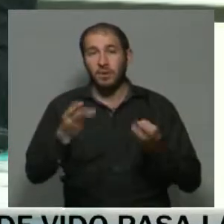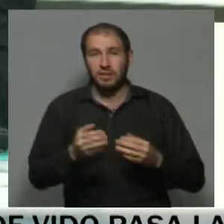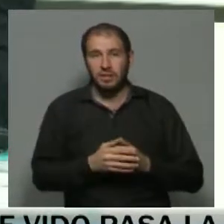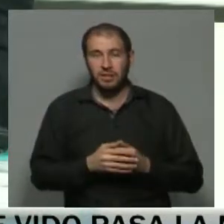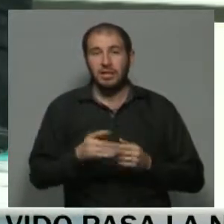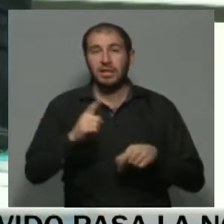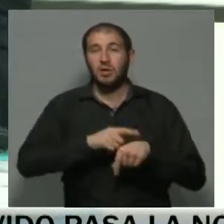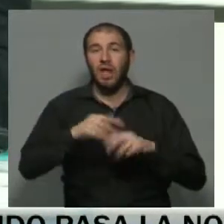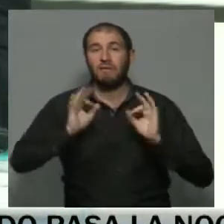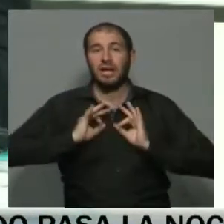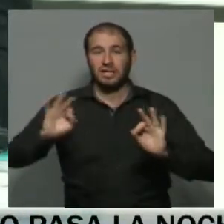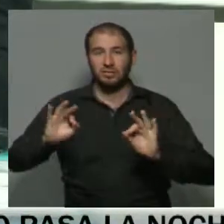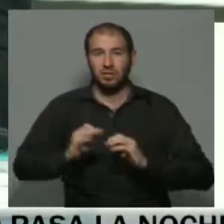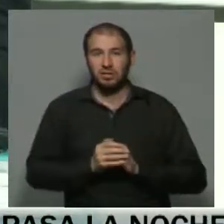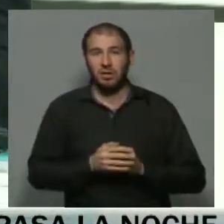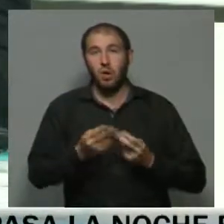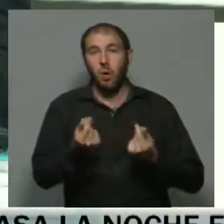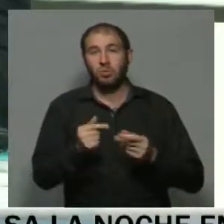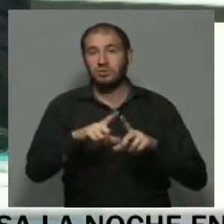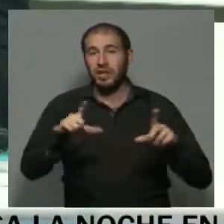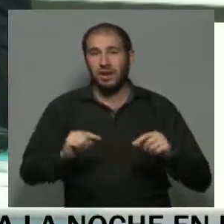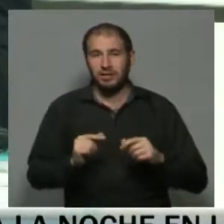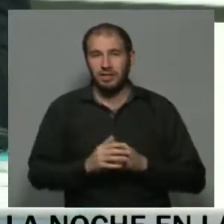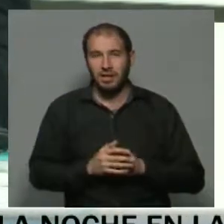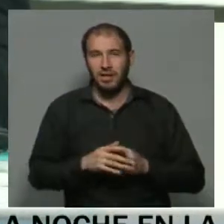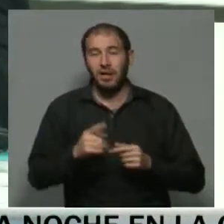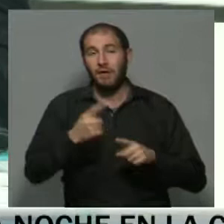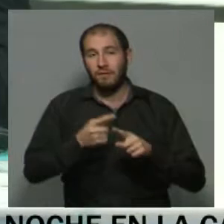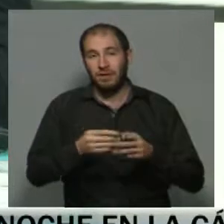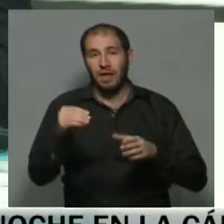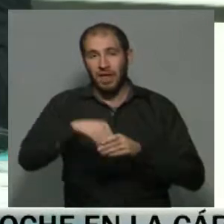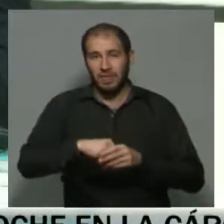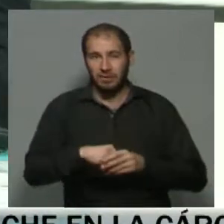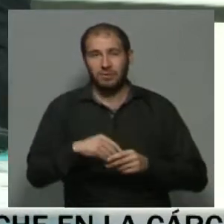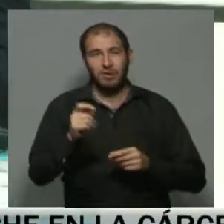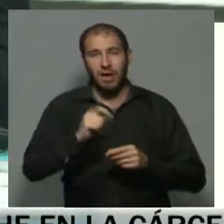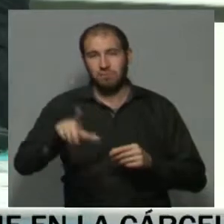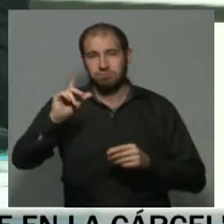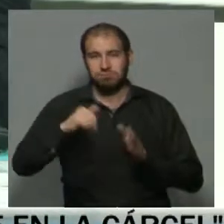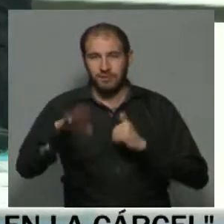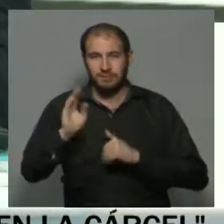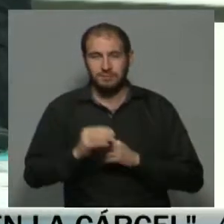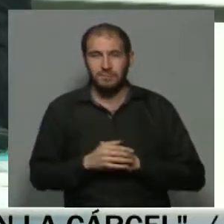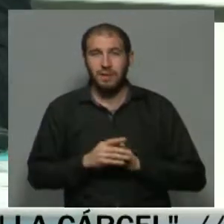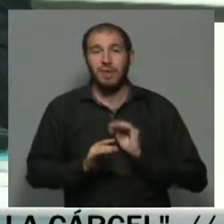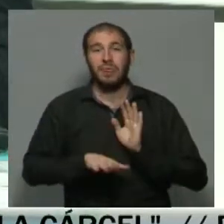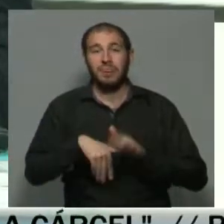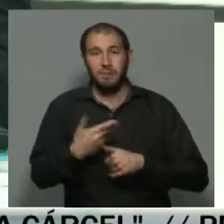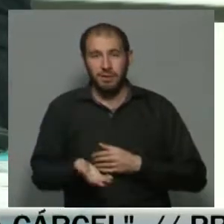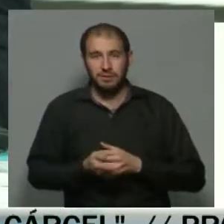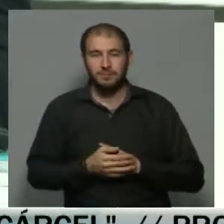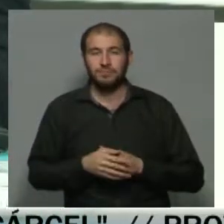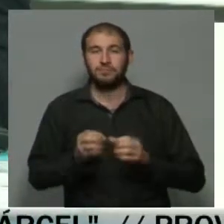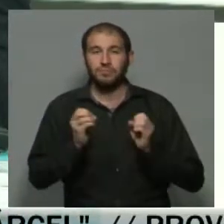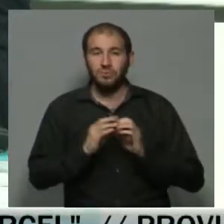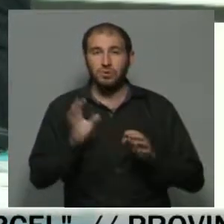viene la temporada de vacaciones y la utilización de la tarjeta, con las fiestas incluidas, es mucho más elevada. Después, bueno, comenzó